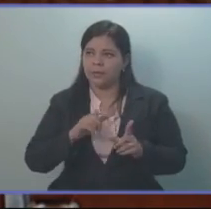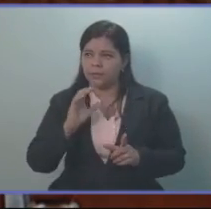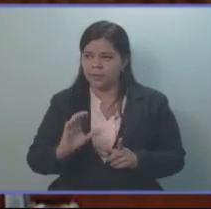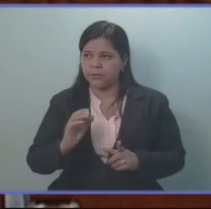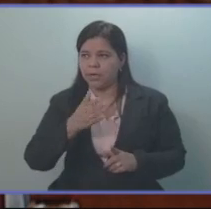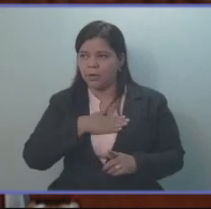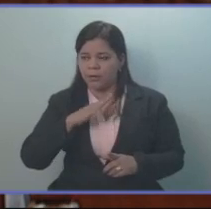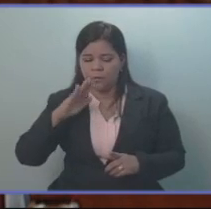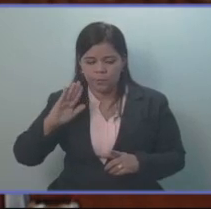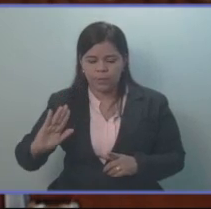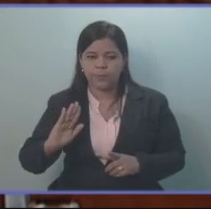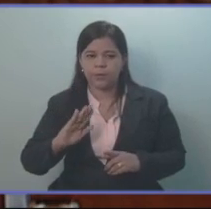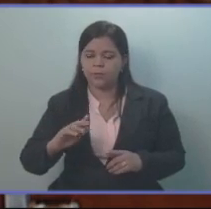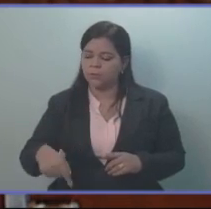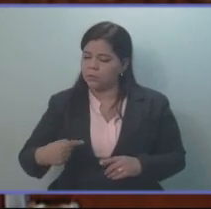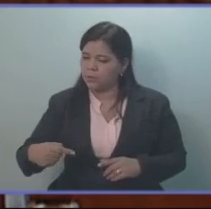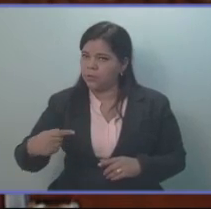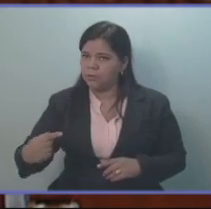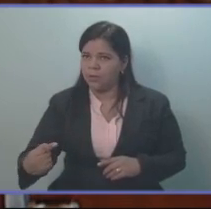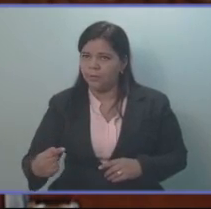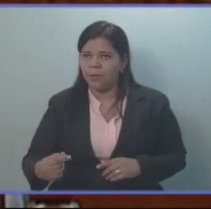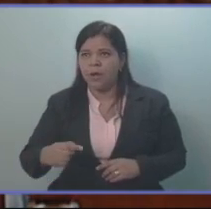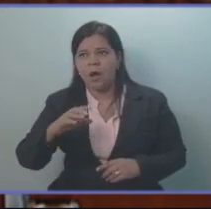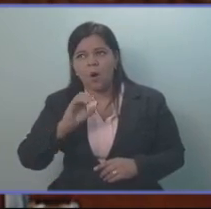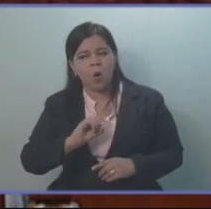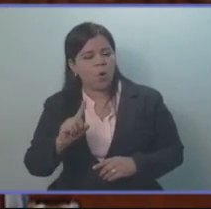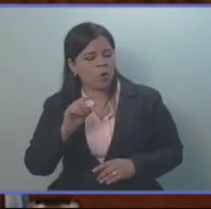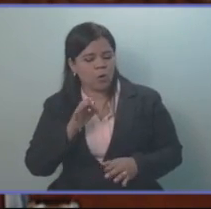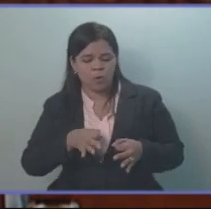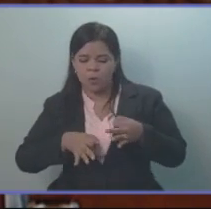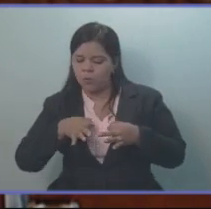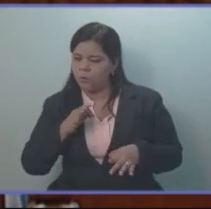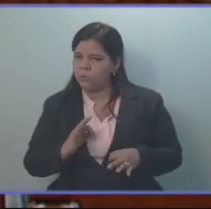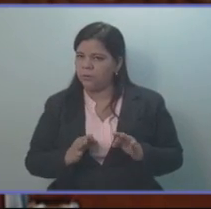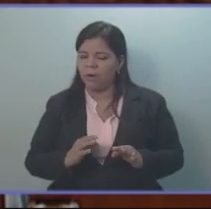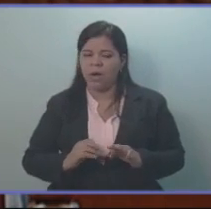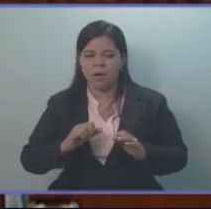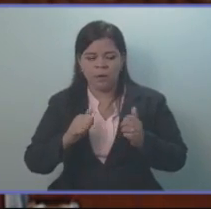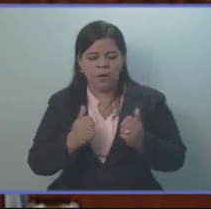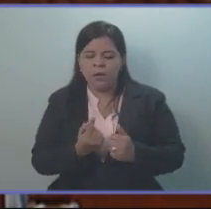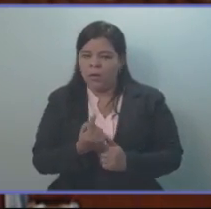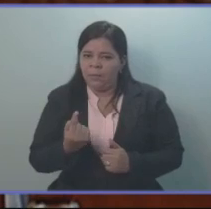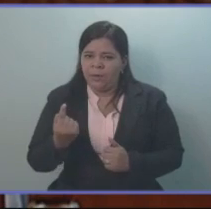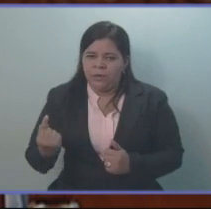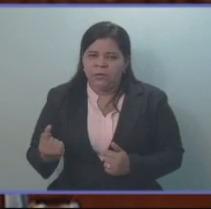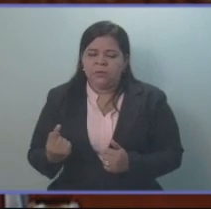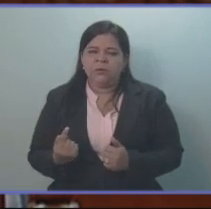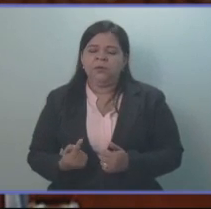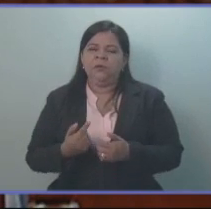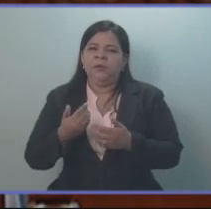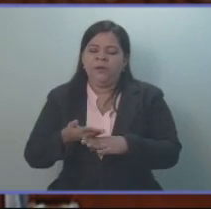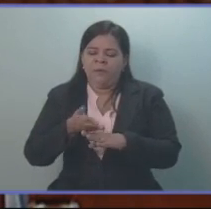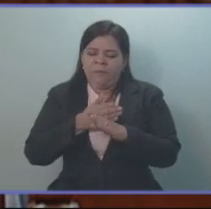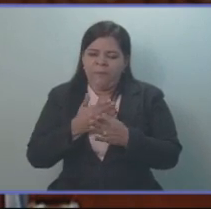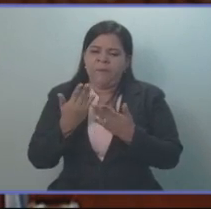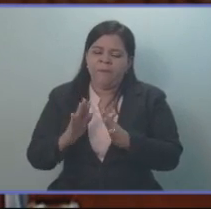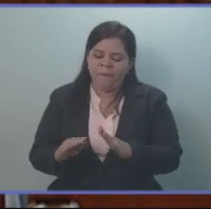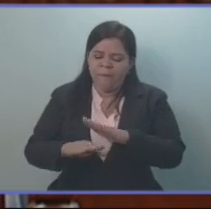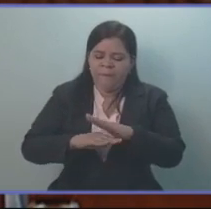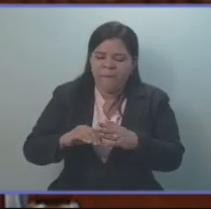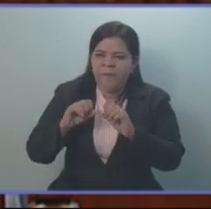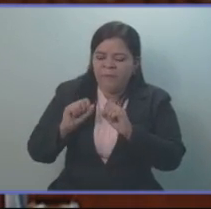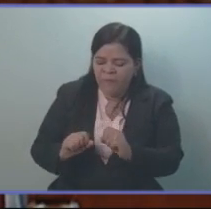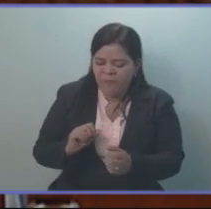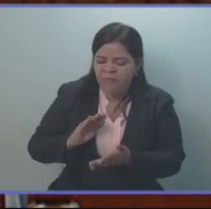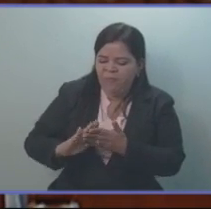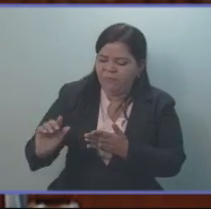incumplimiento reiterado o injustificado del asociado en el pago de las aportaciones que correspondan a la amortización